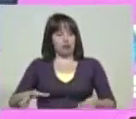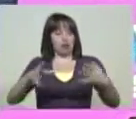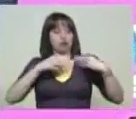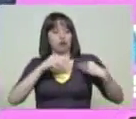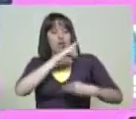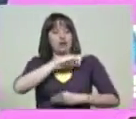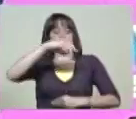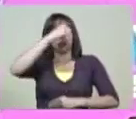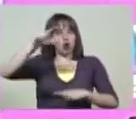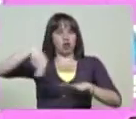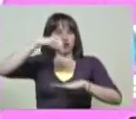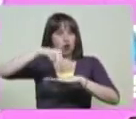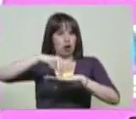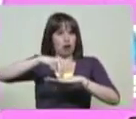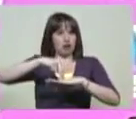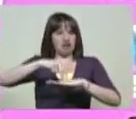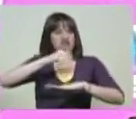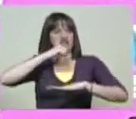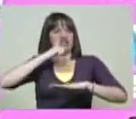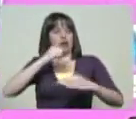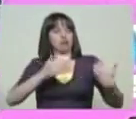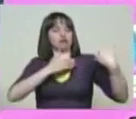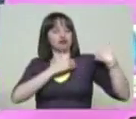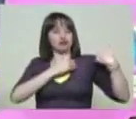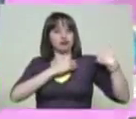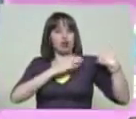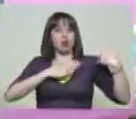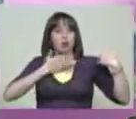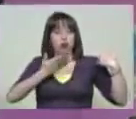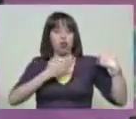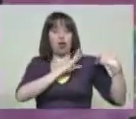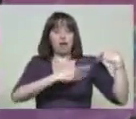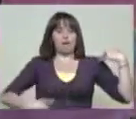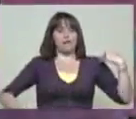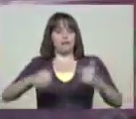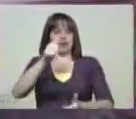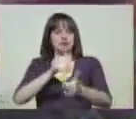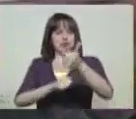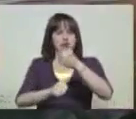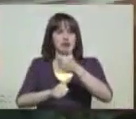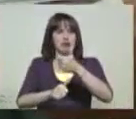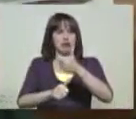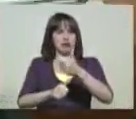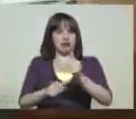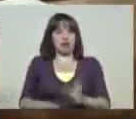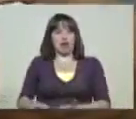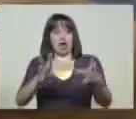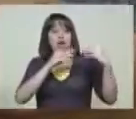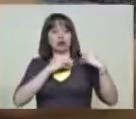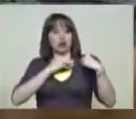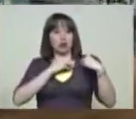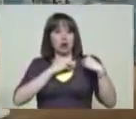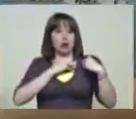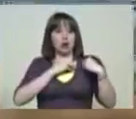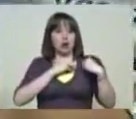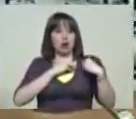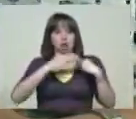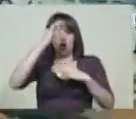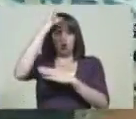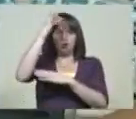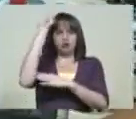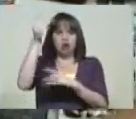nacional que asuman cada vicepresidencia y que asuman el consejo político consultivo